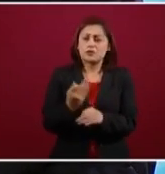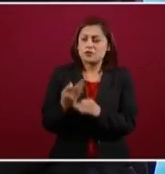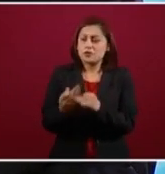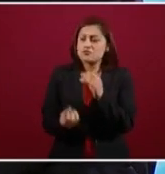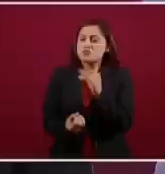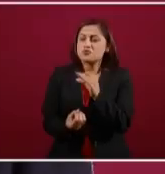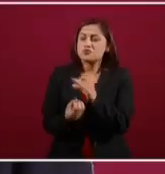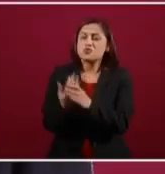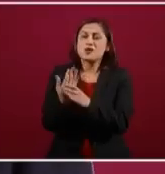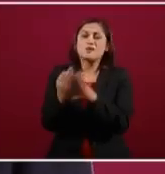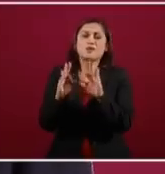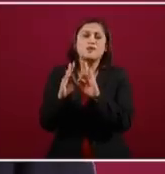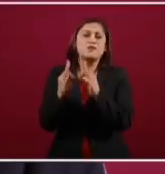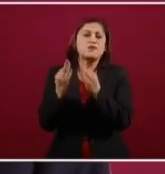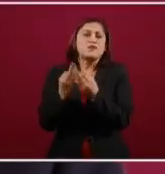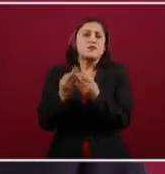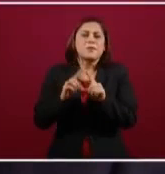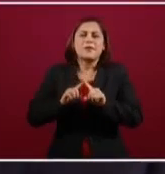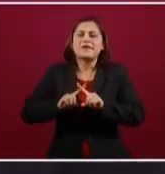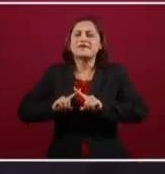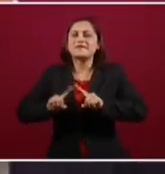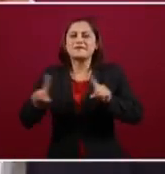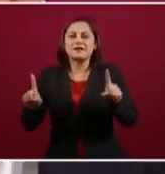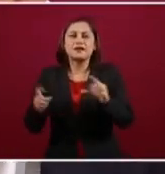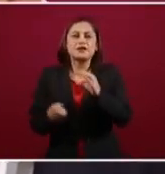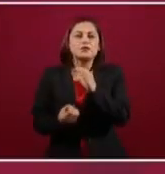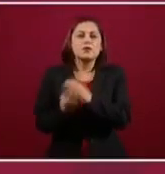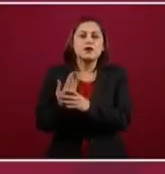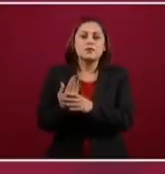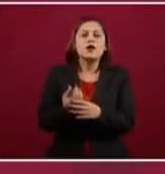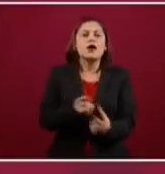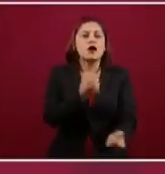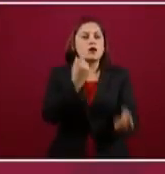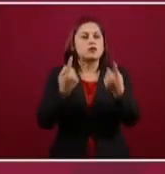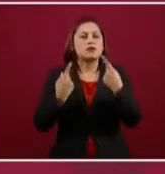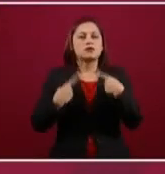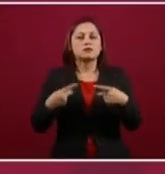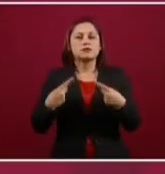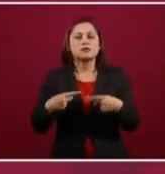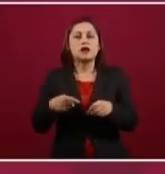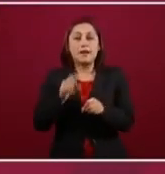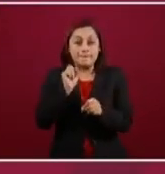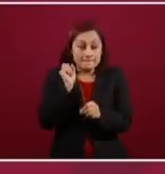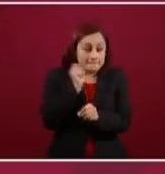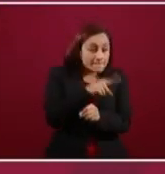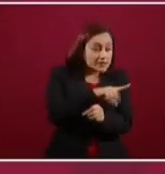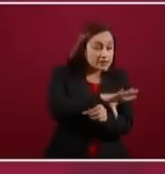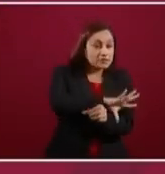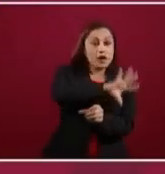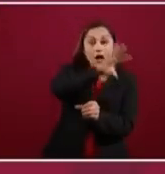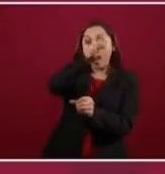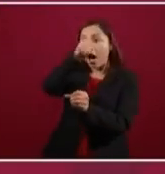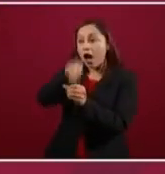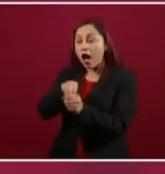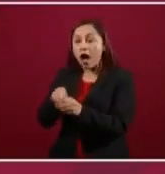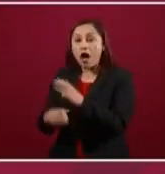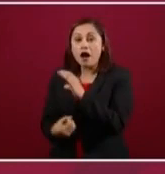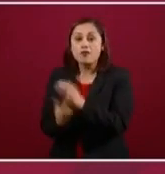Entonces hay quienes quieren que la